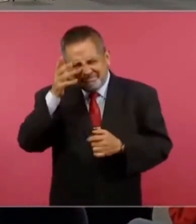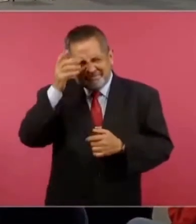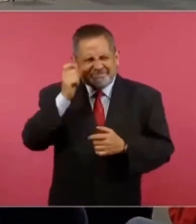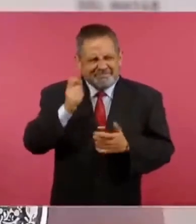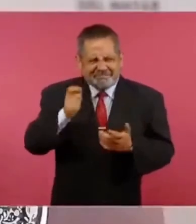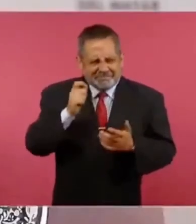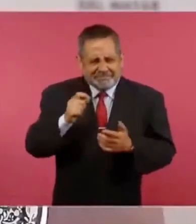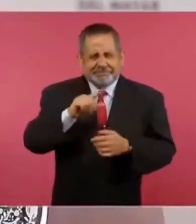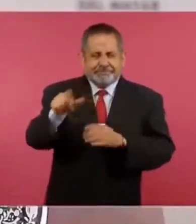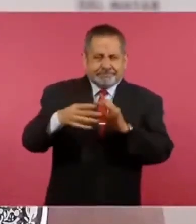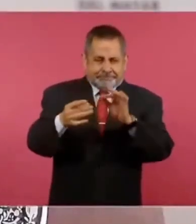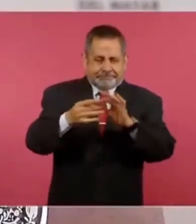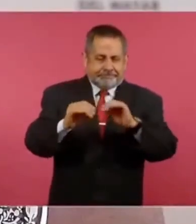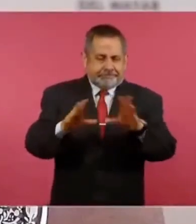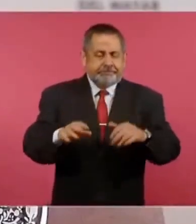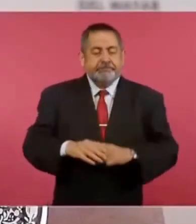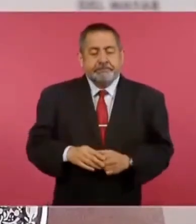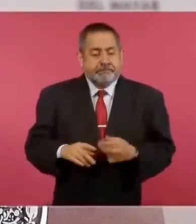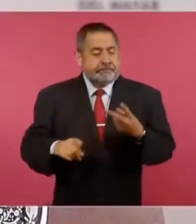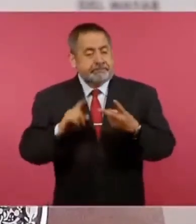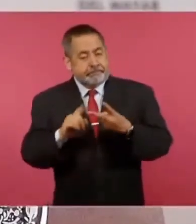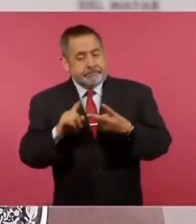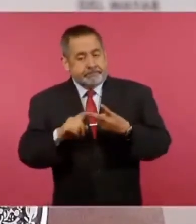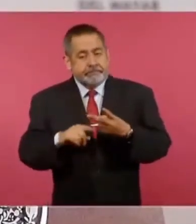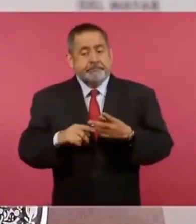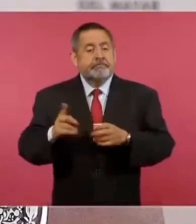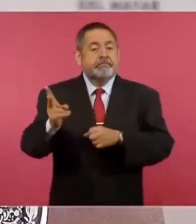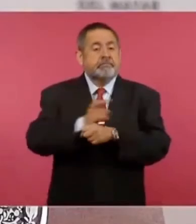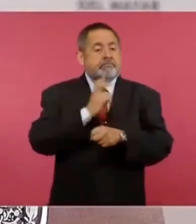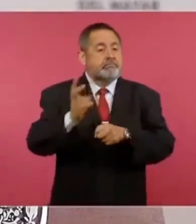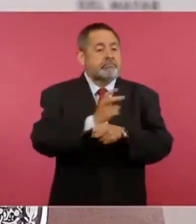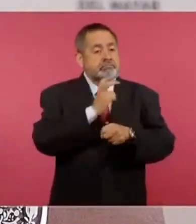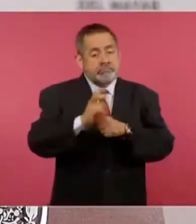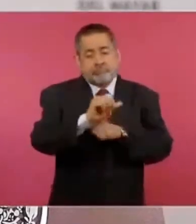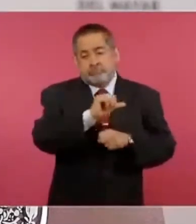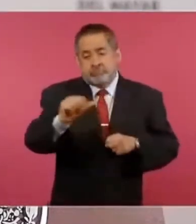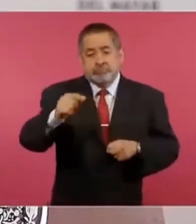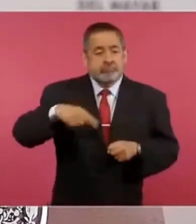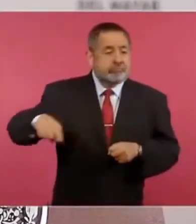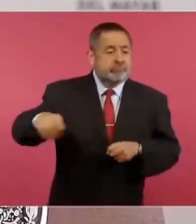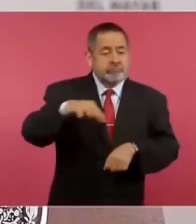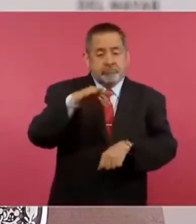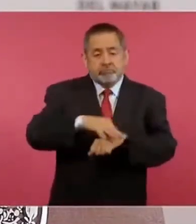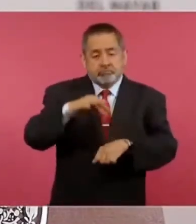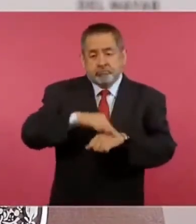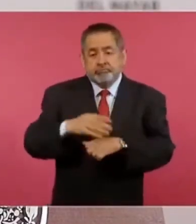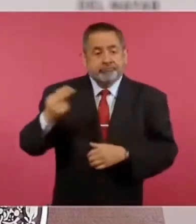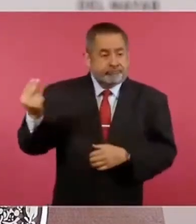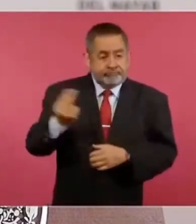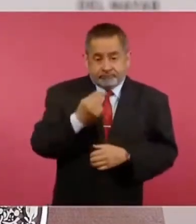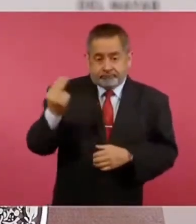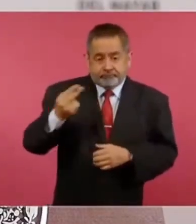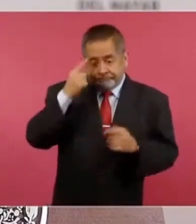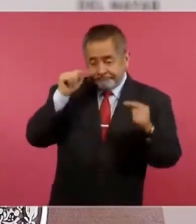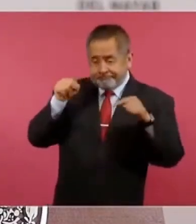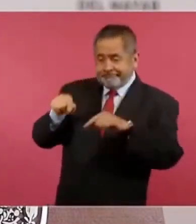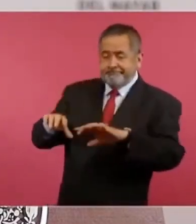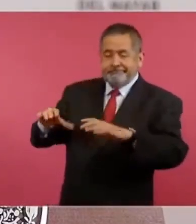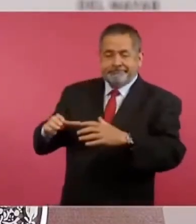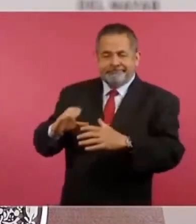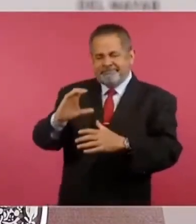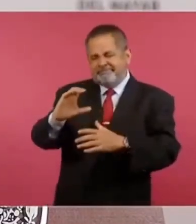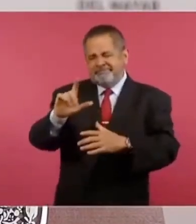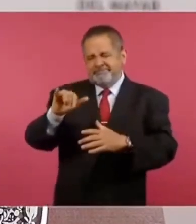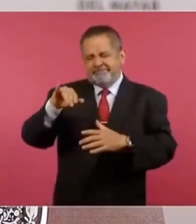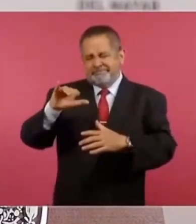en segundo lugar, nos presentará la convocatoria tanto de médicos generales que se requieren para esta clínica